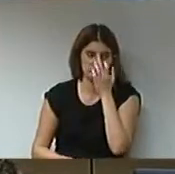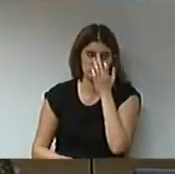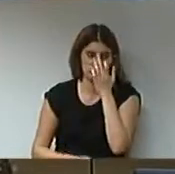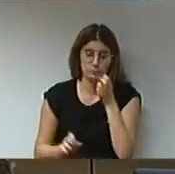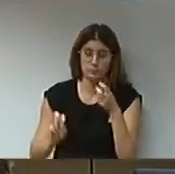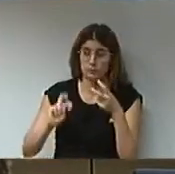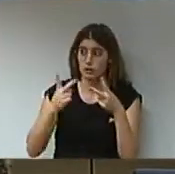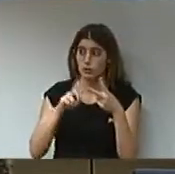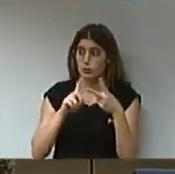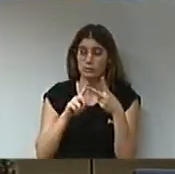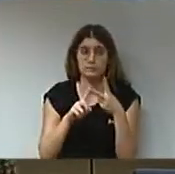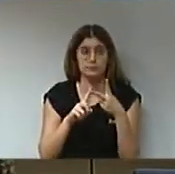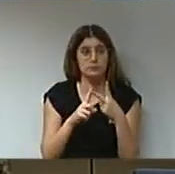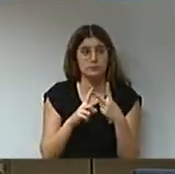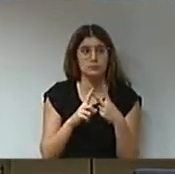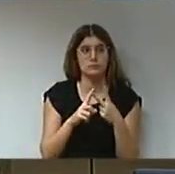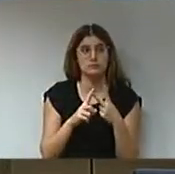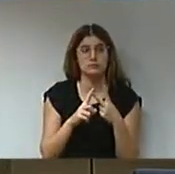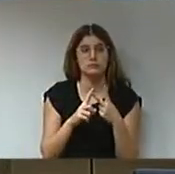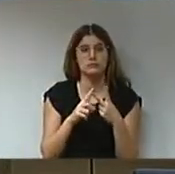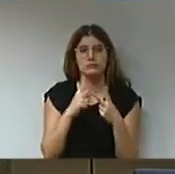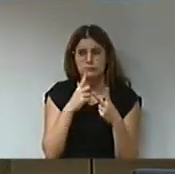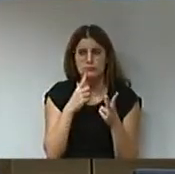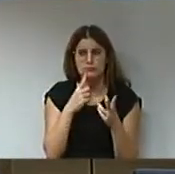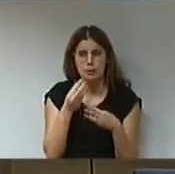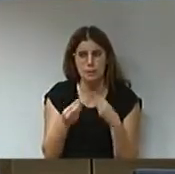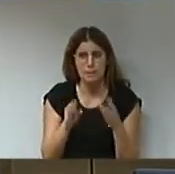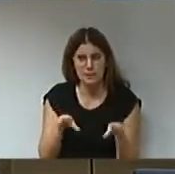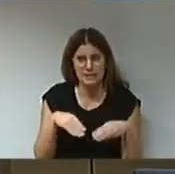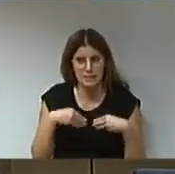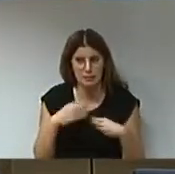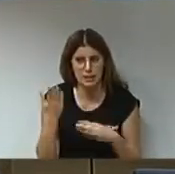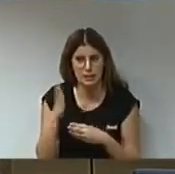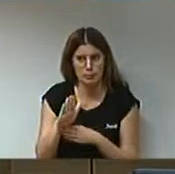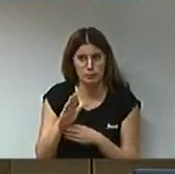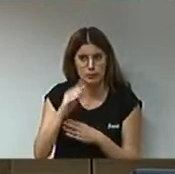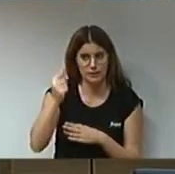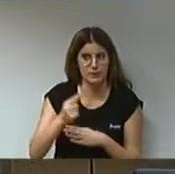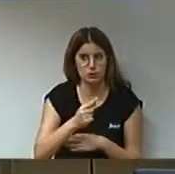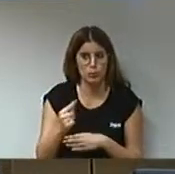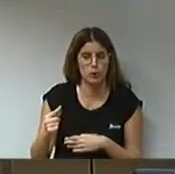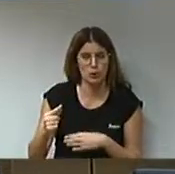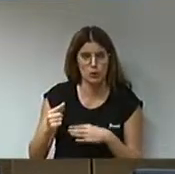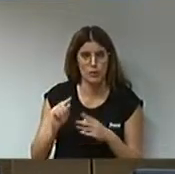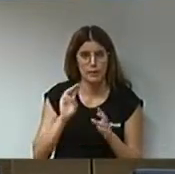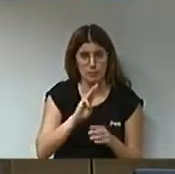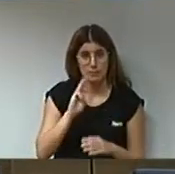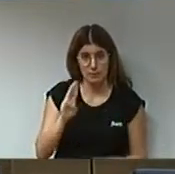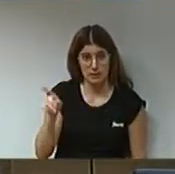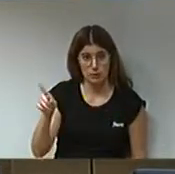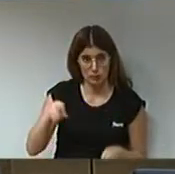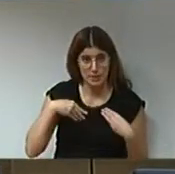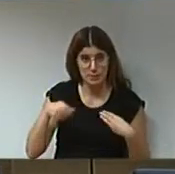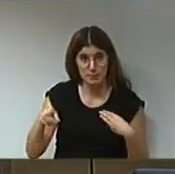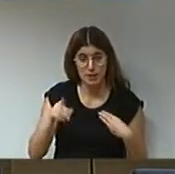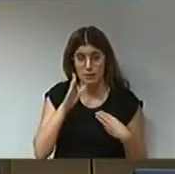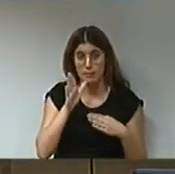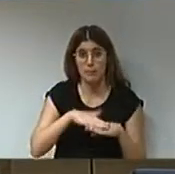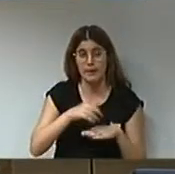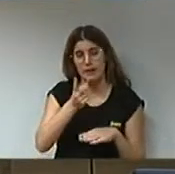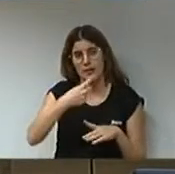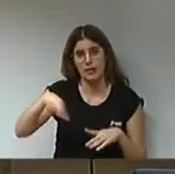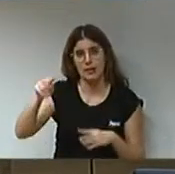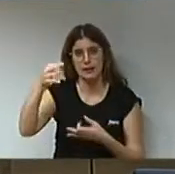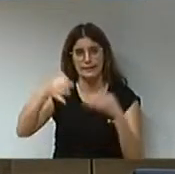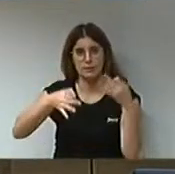Lo segundo, ¿va a aceptar la propuesta de resolución del Partido Popular a través de la cual pedimos que se vaya a los tribunales